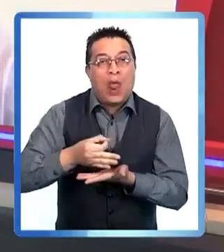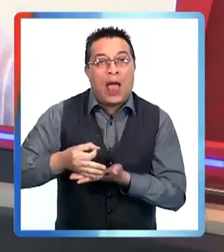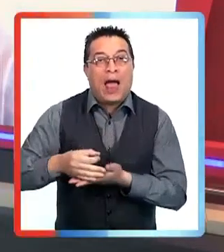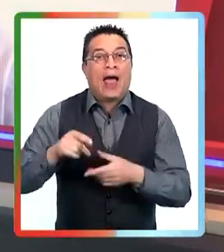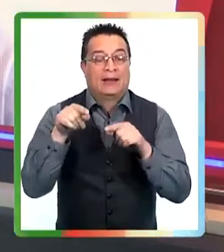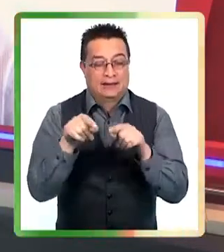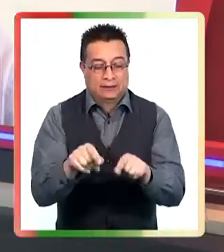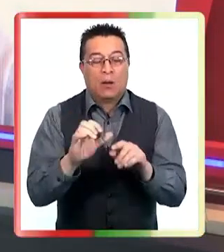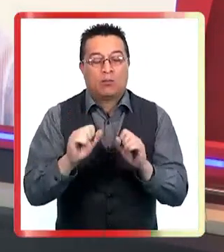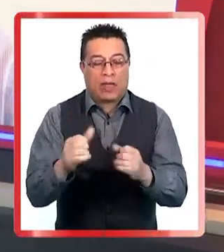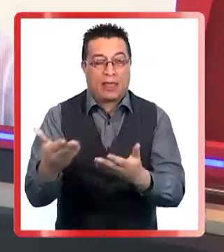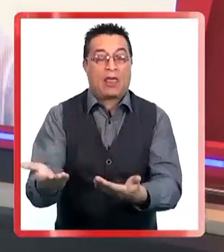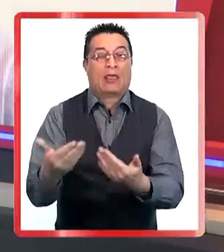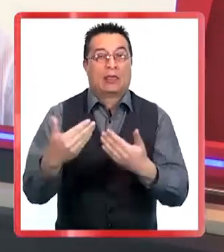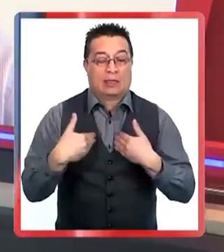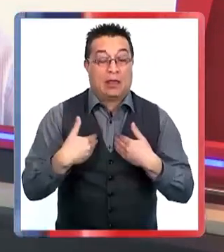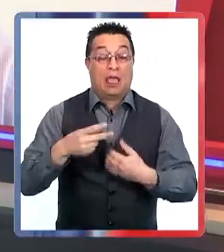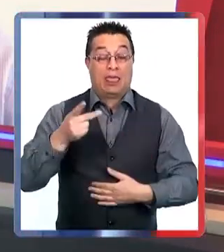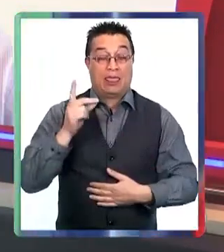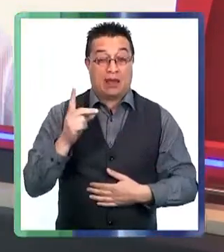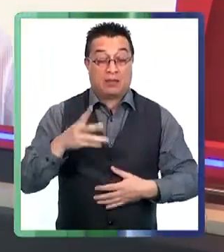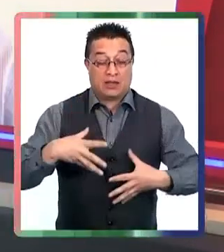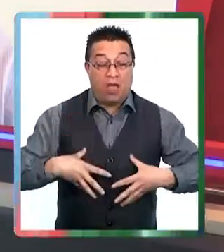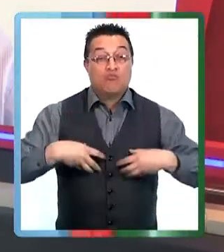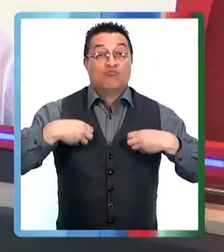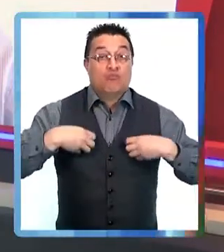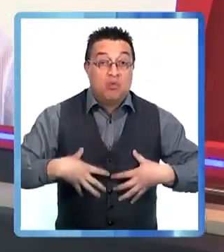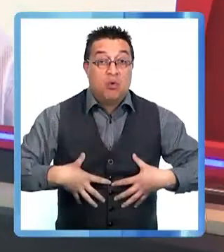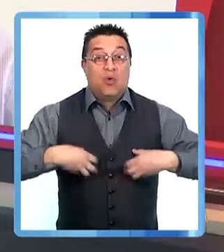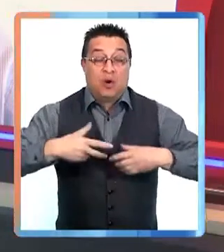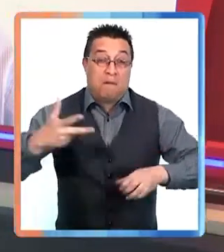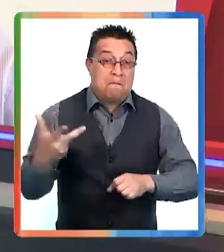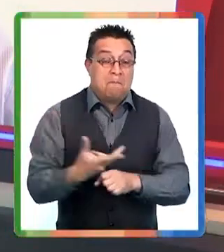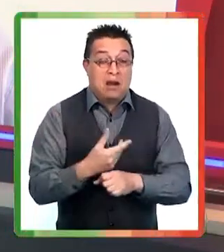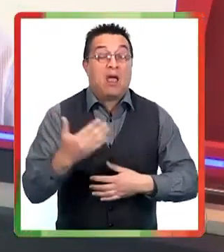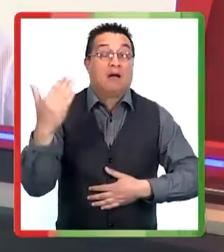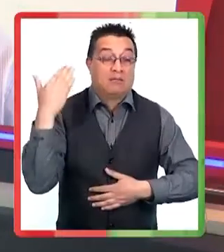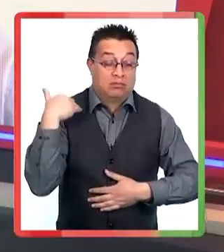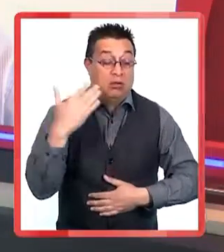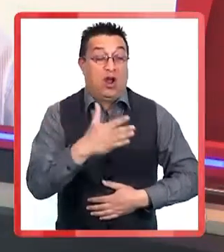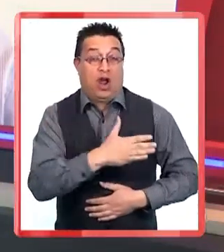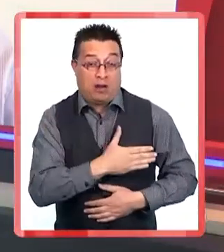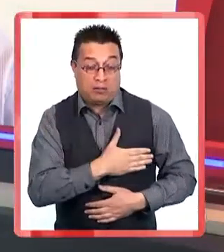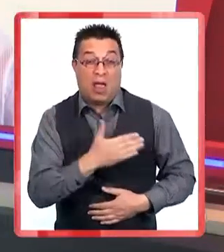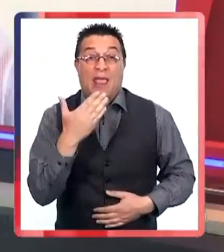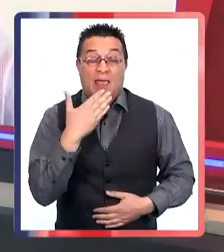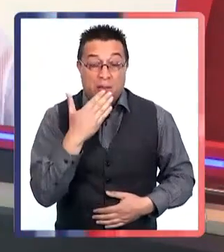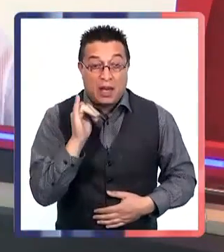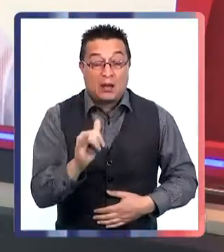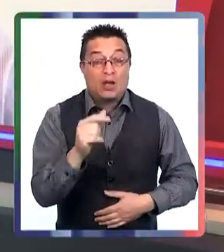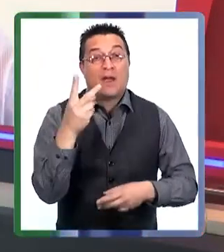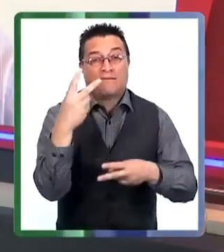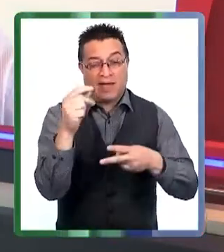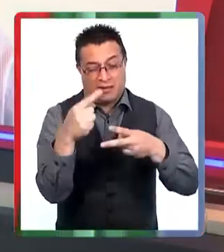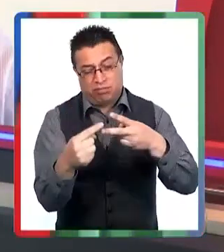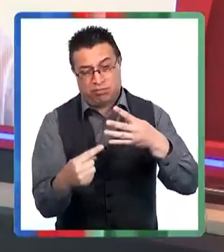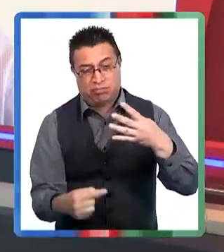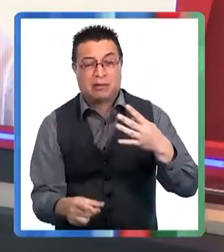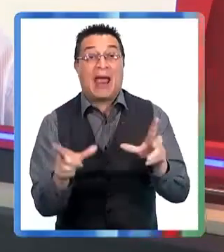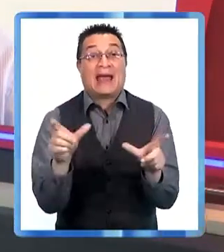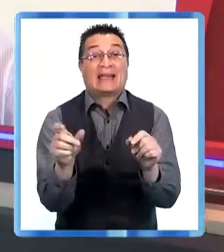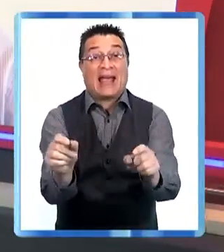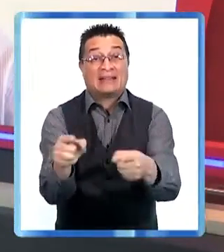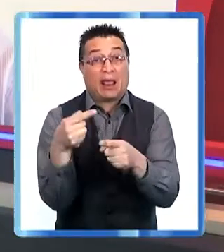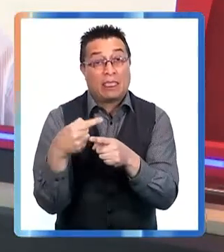y finalmente pueden derivar no solo en discapacidad respiratoria, por ejemplo, en enfermedades cardiovasculares, sino que en casi 20 tipos de